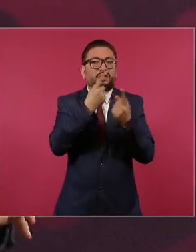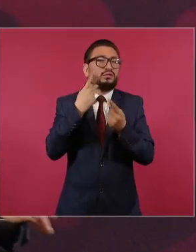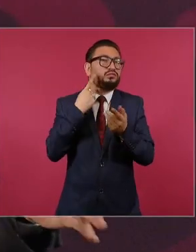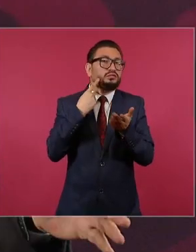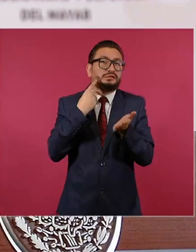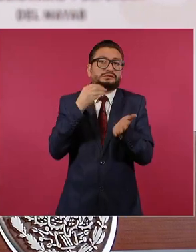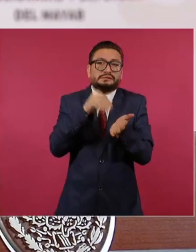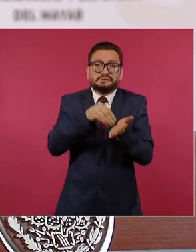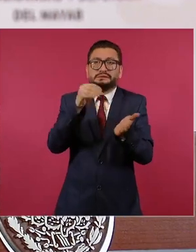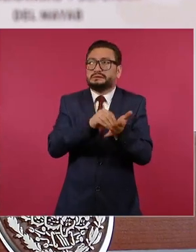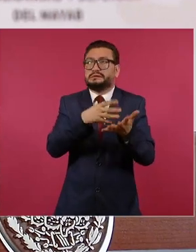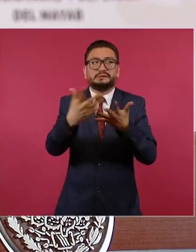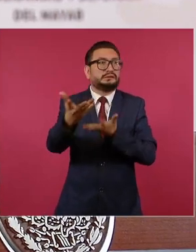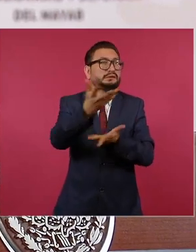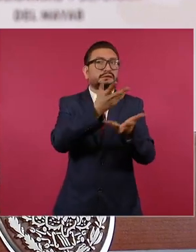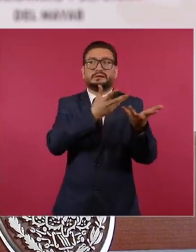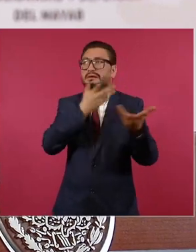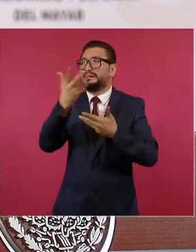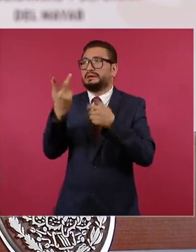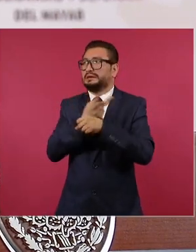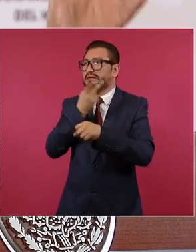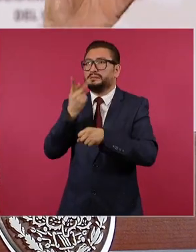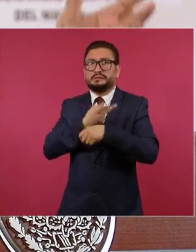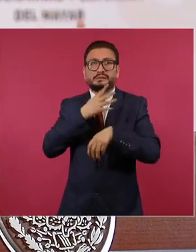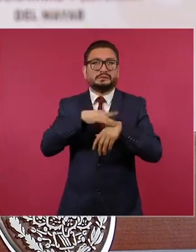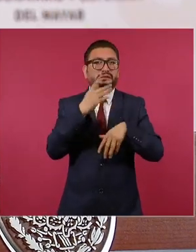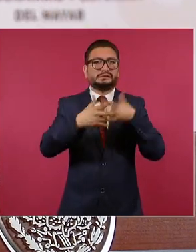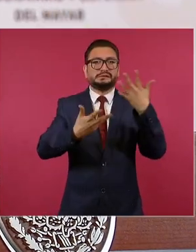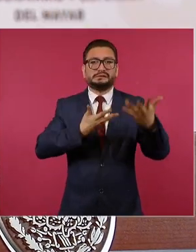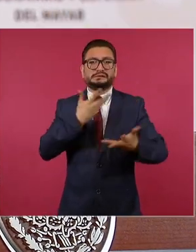papaloteando no saben ni qué pasó.